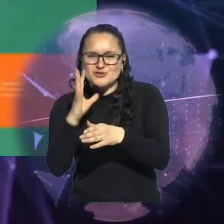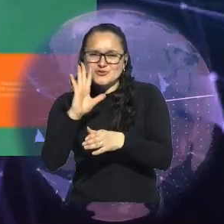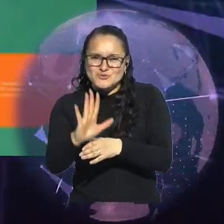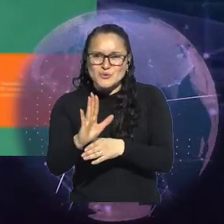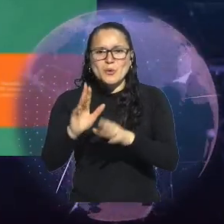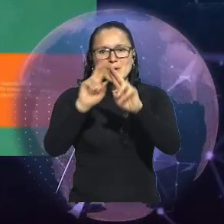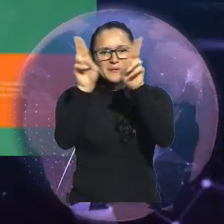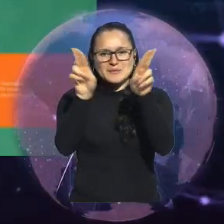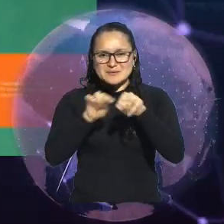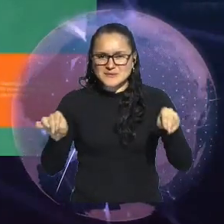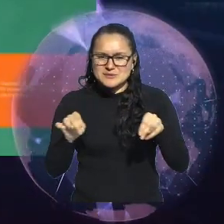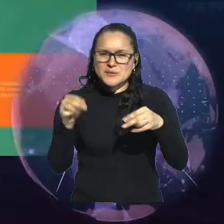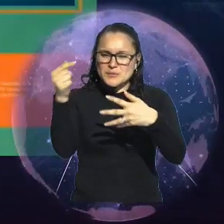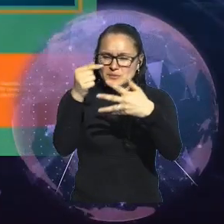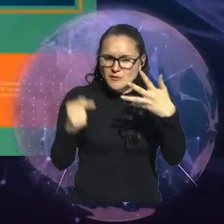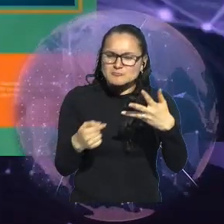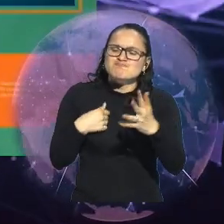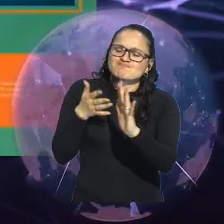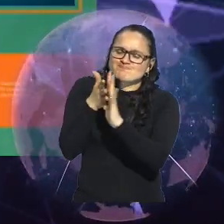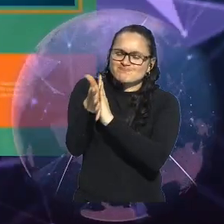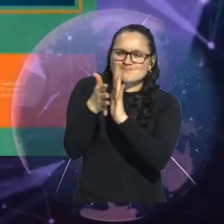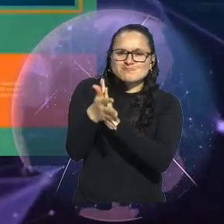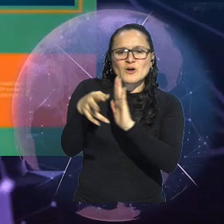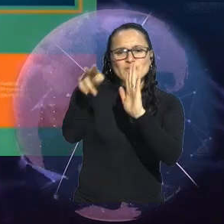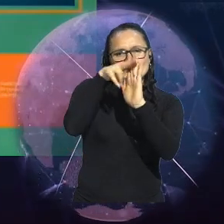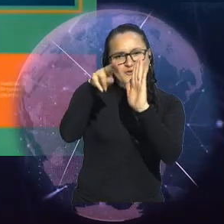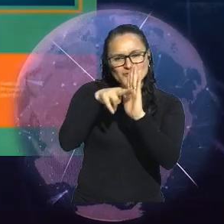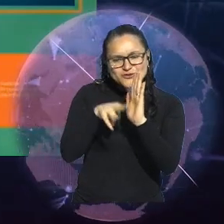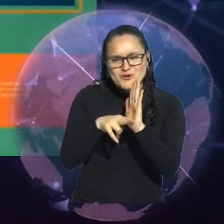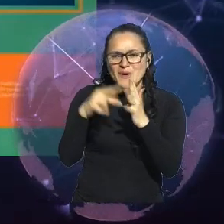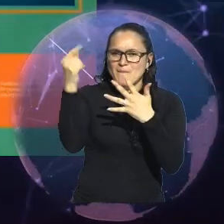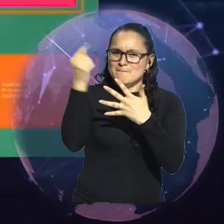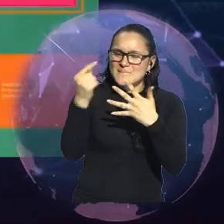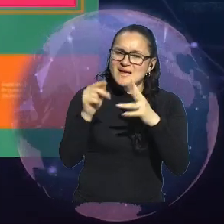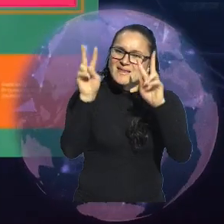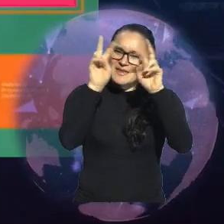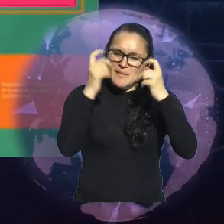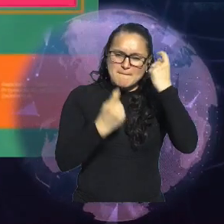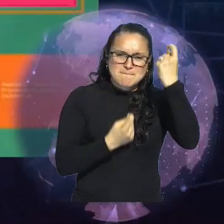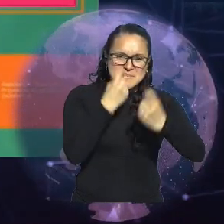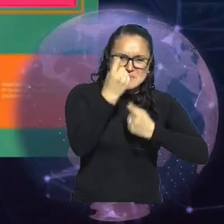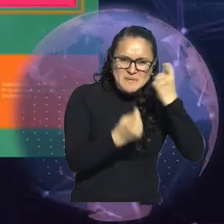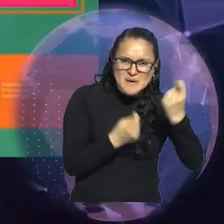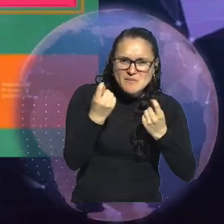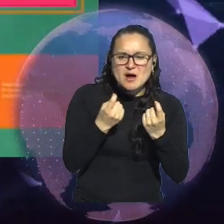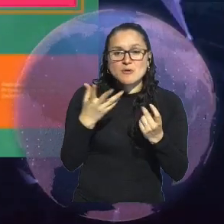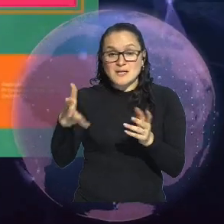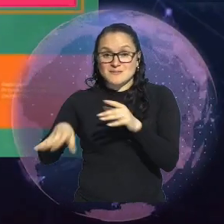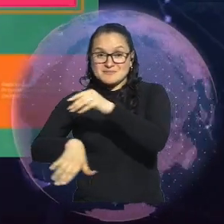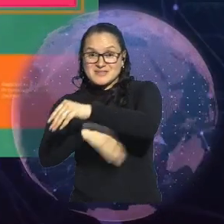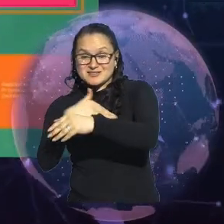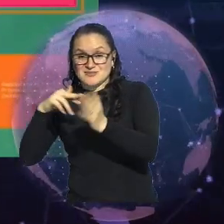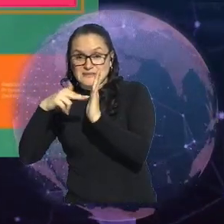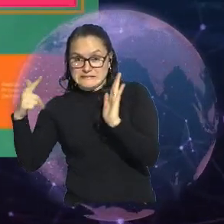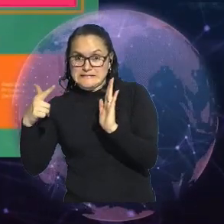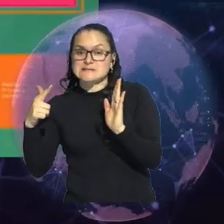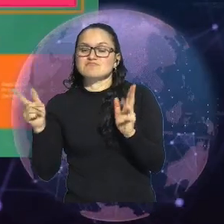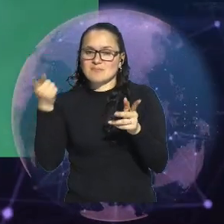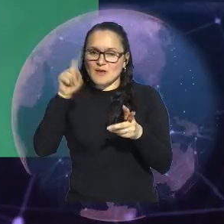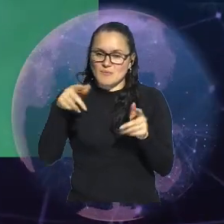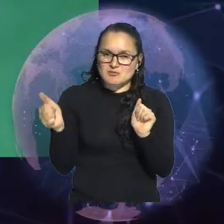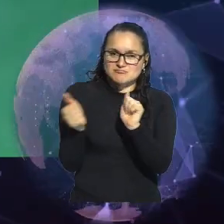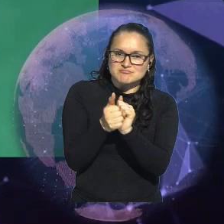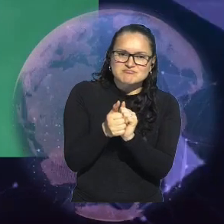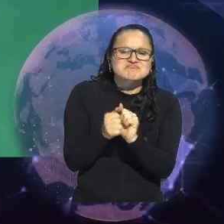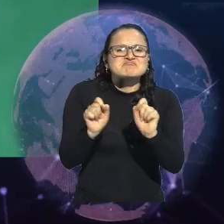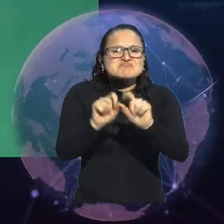para dar a conocer la normatividad asociada al negocio con la participación del ministerio tic estos espacios hacen